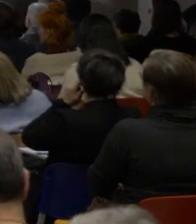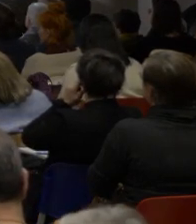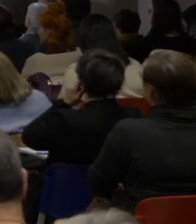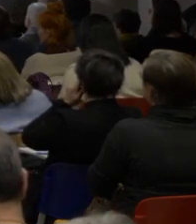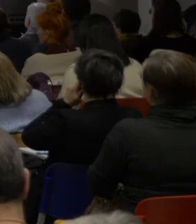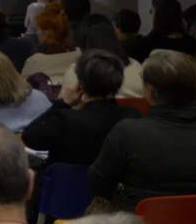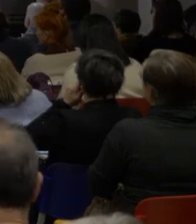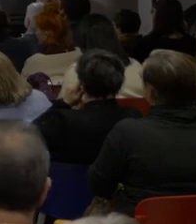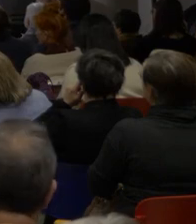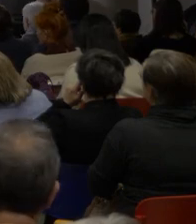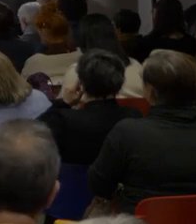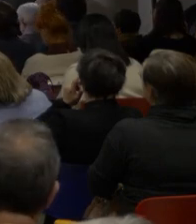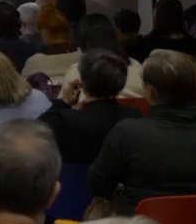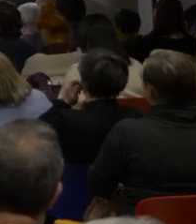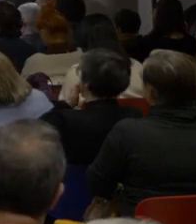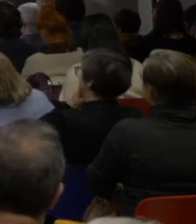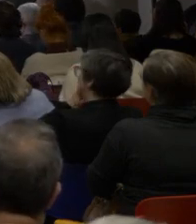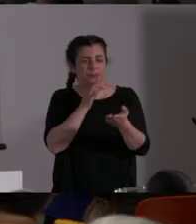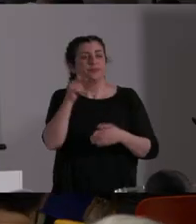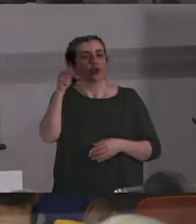el ICO sí que financia